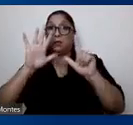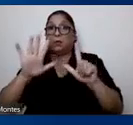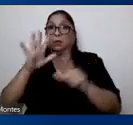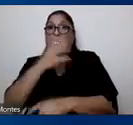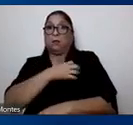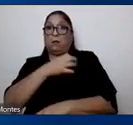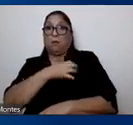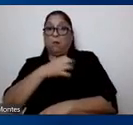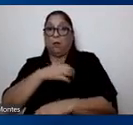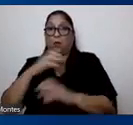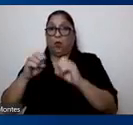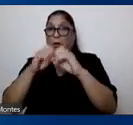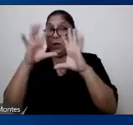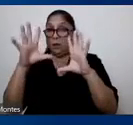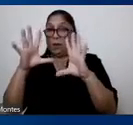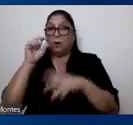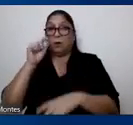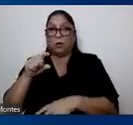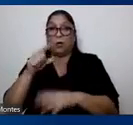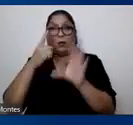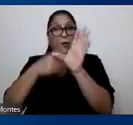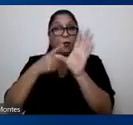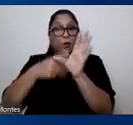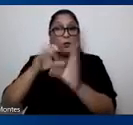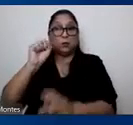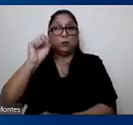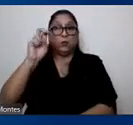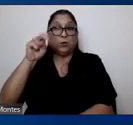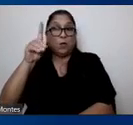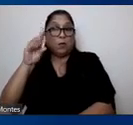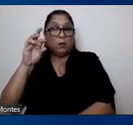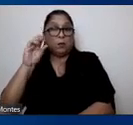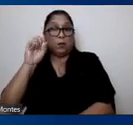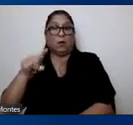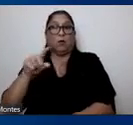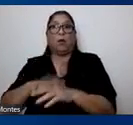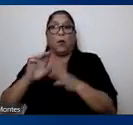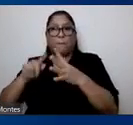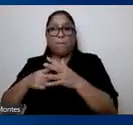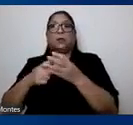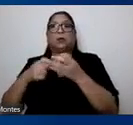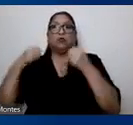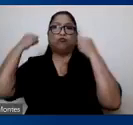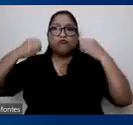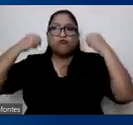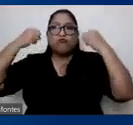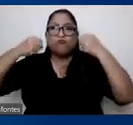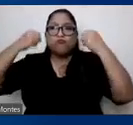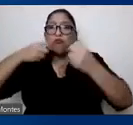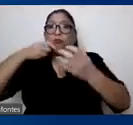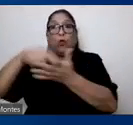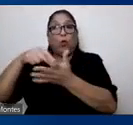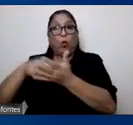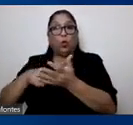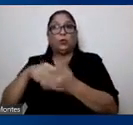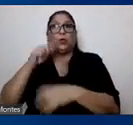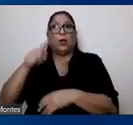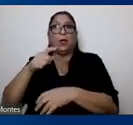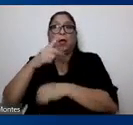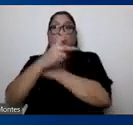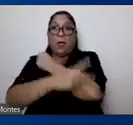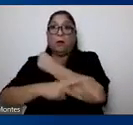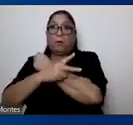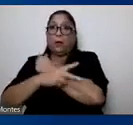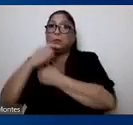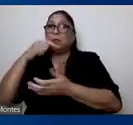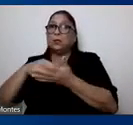Sendero Luminoso dispone el inicio de su denominada lucha armada, el país se encontraba reingresando a